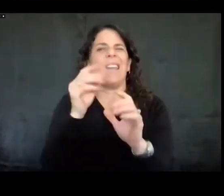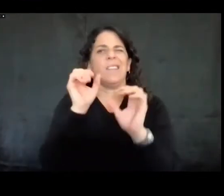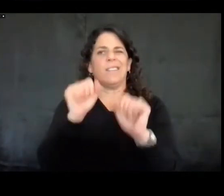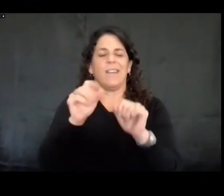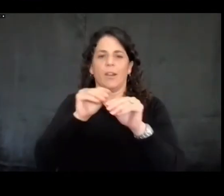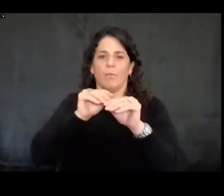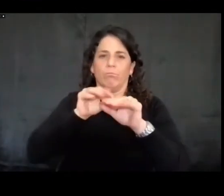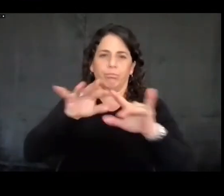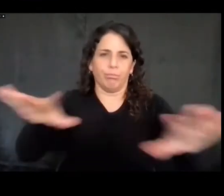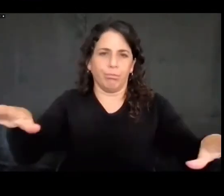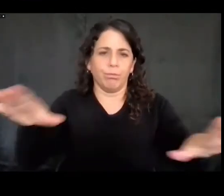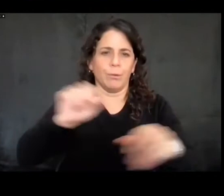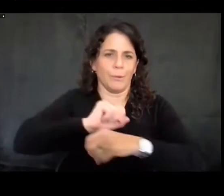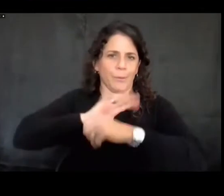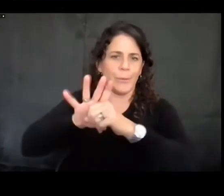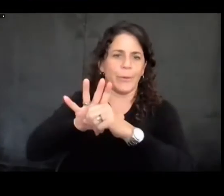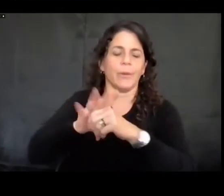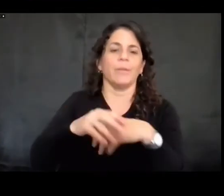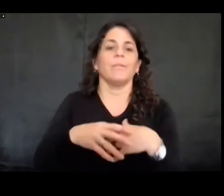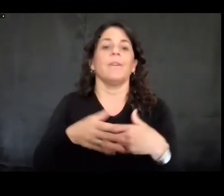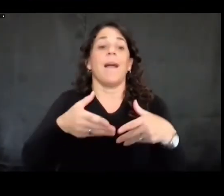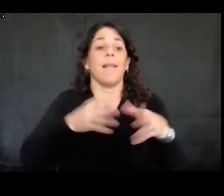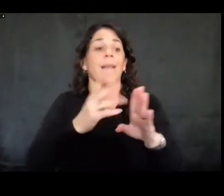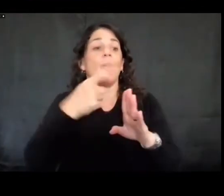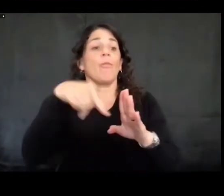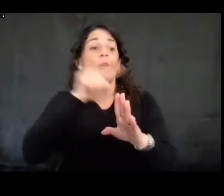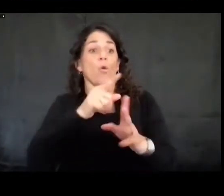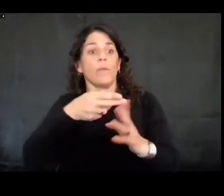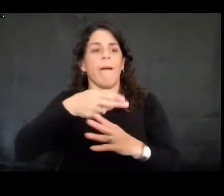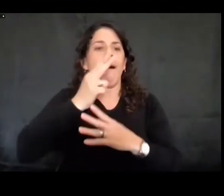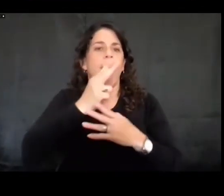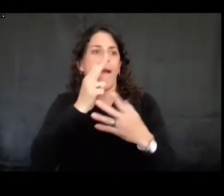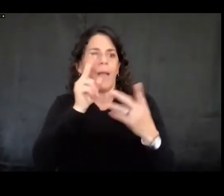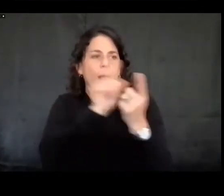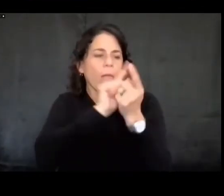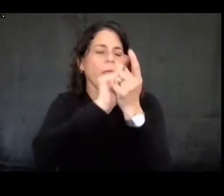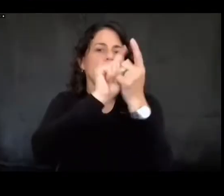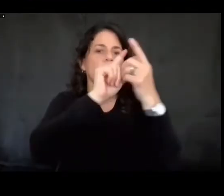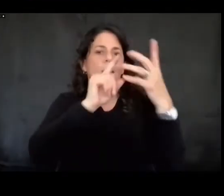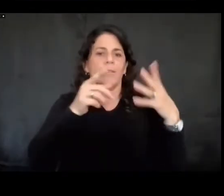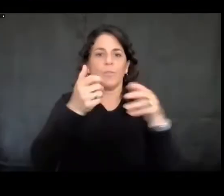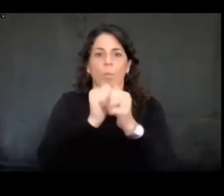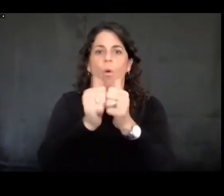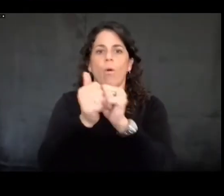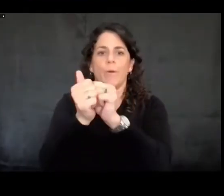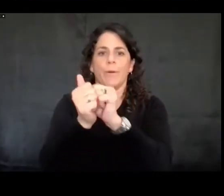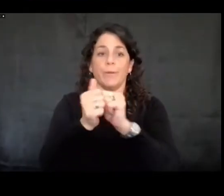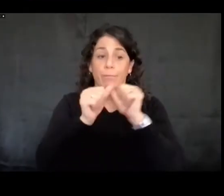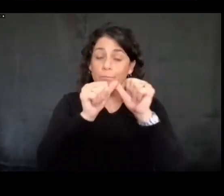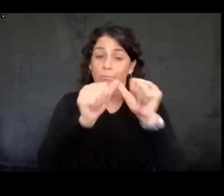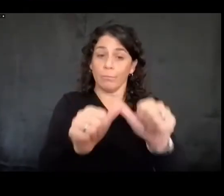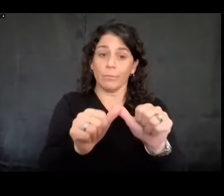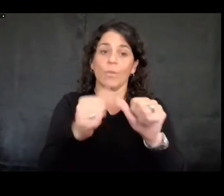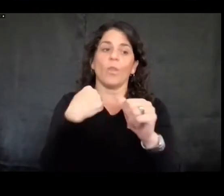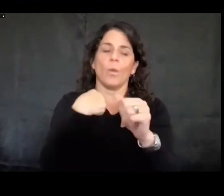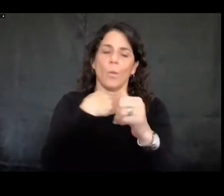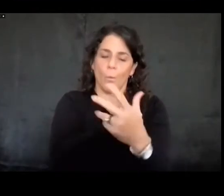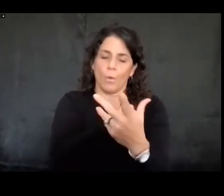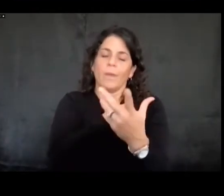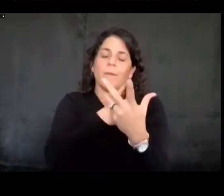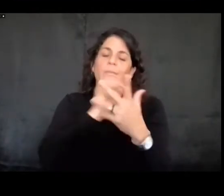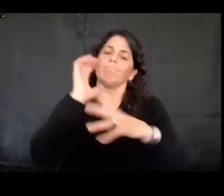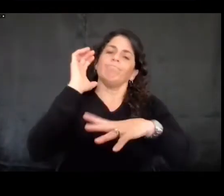de coronavirus para poder hacer de que estos contactos de alto del deporte de alto contacto